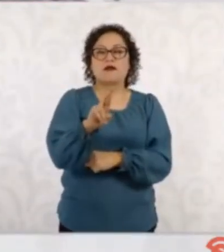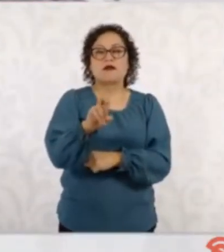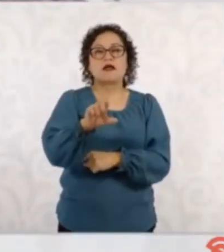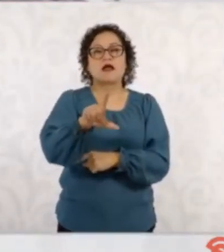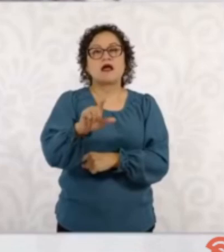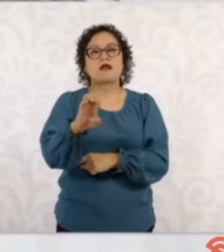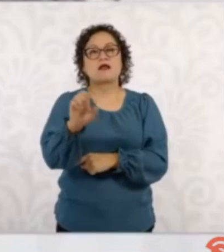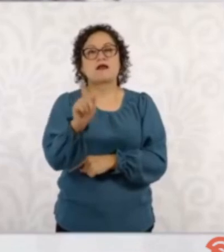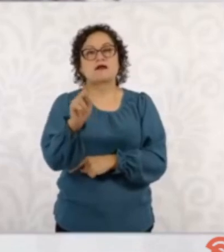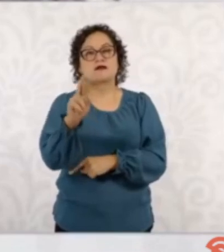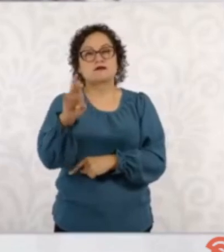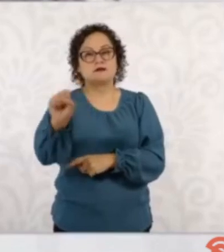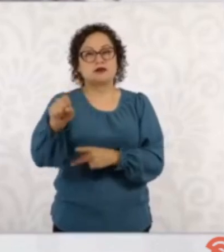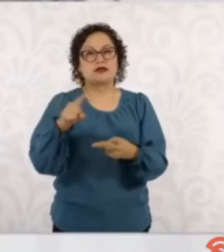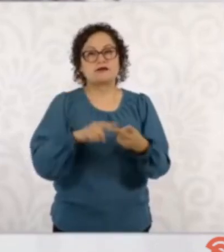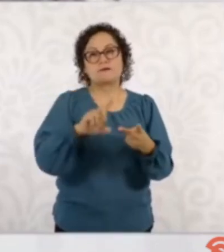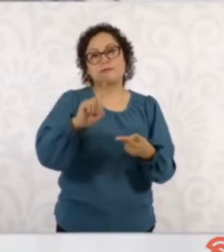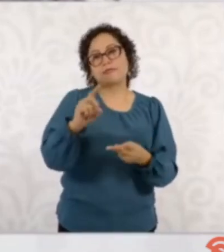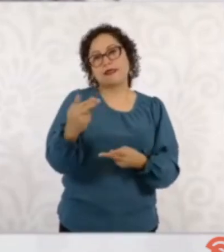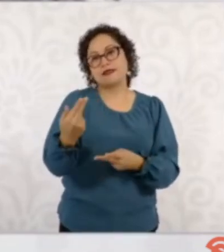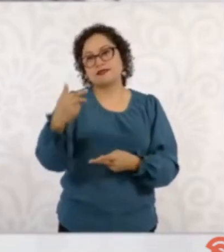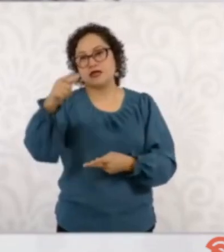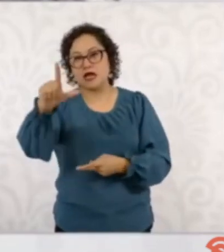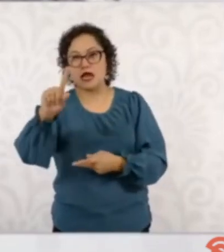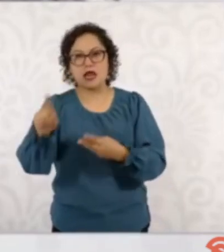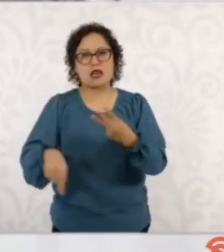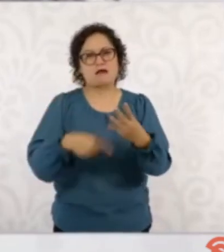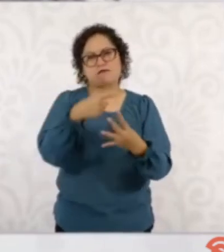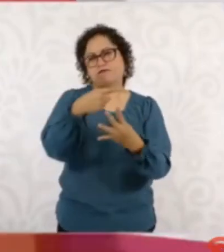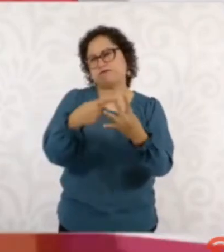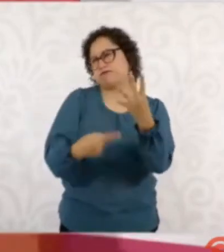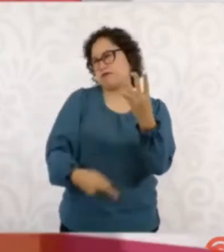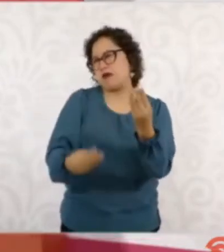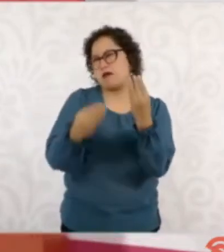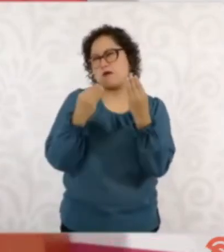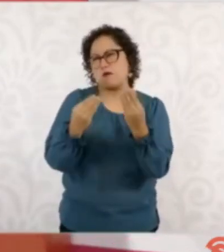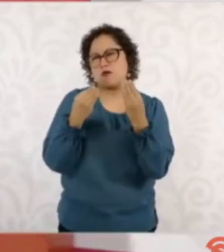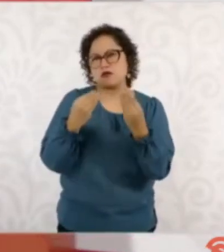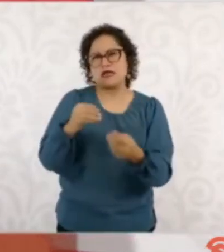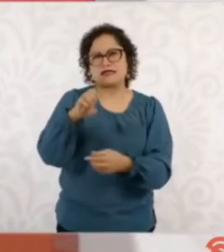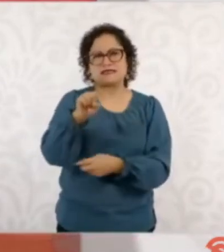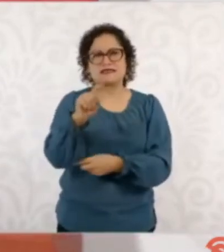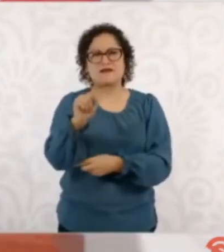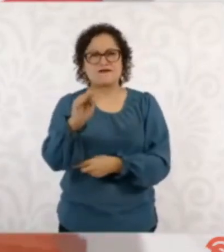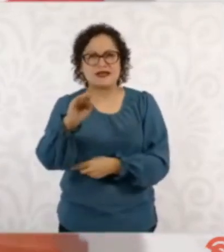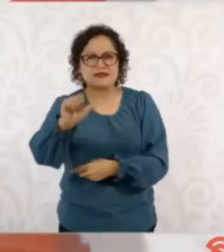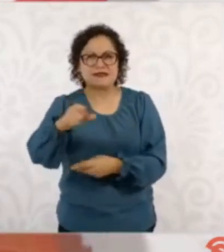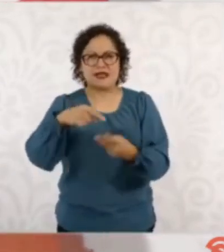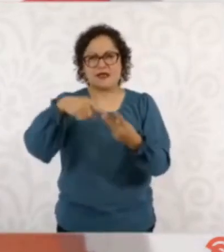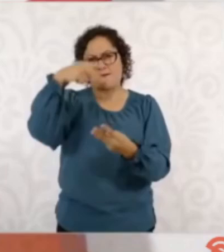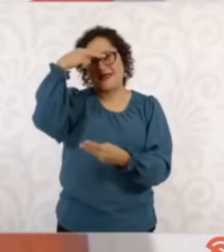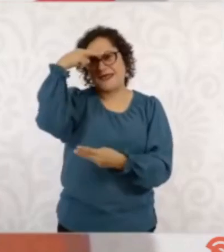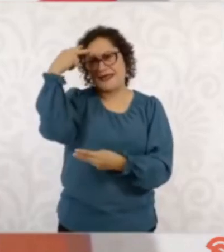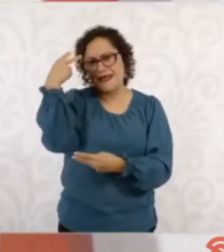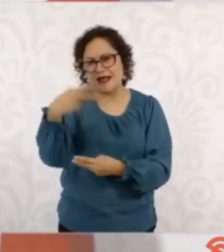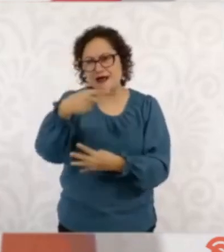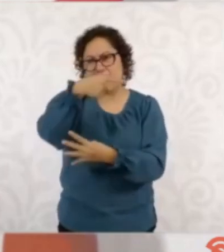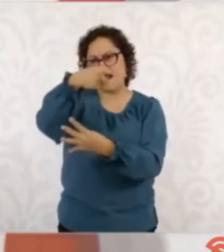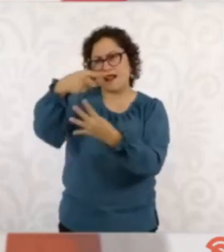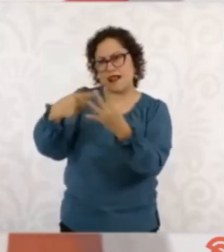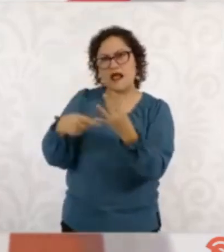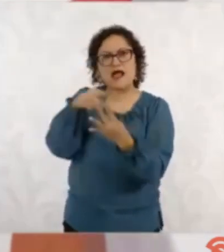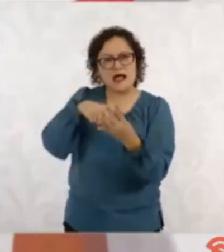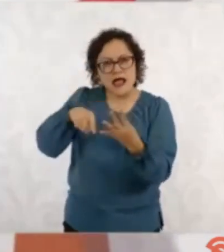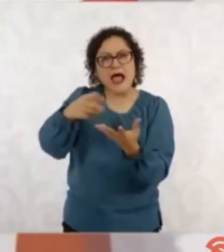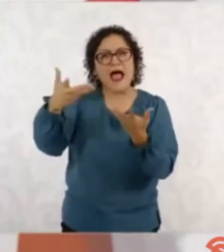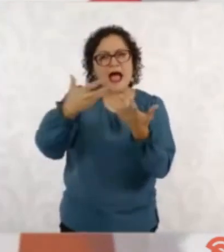no es estadounidense, y muchísimas otras, Estafeta, mexicanas, en fin, varias que se dedican exclusivamente al transporte de